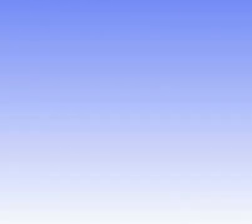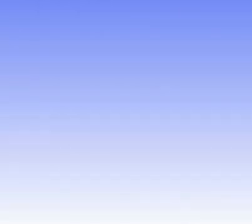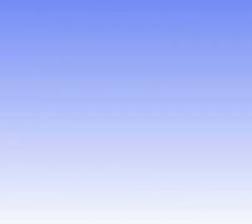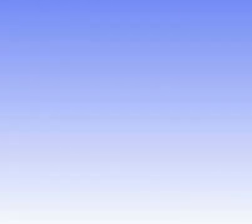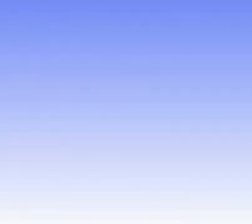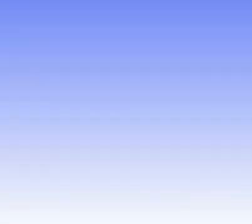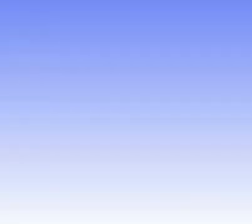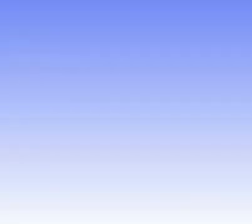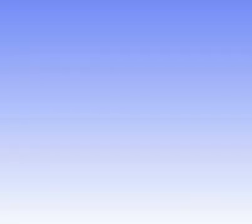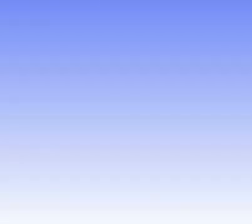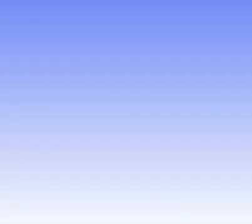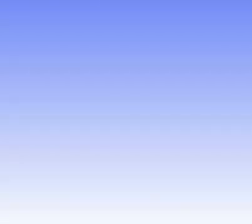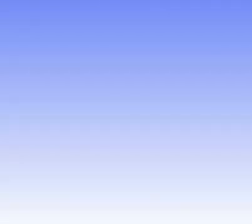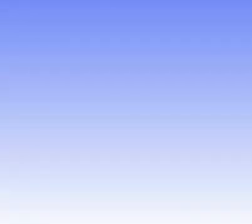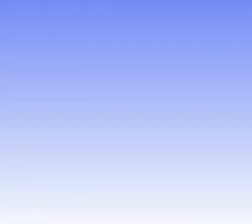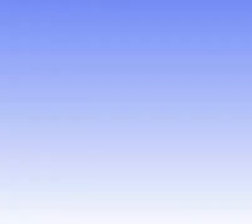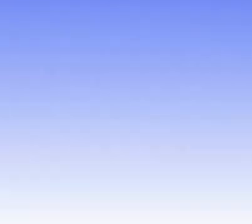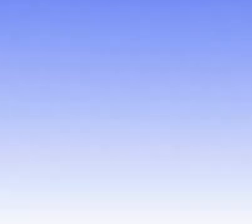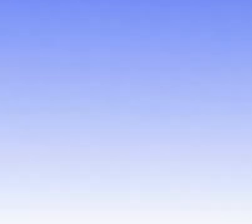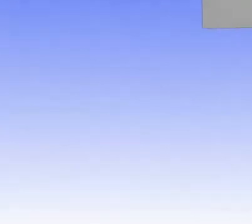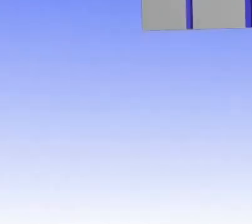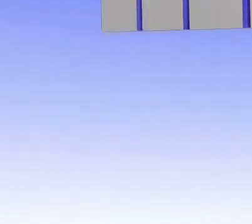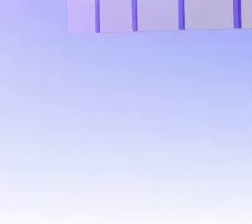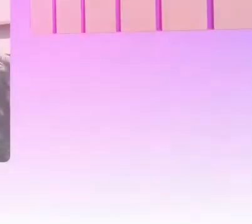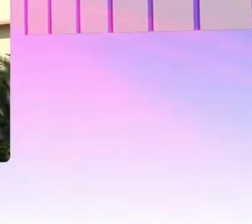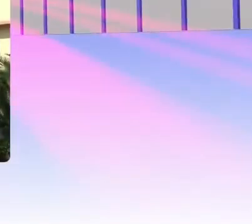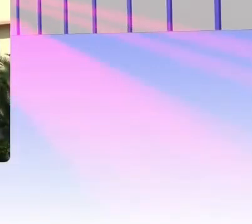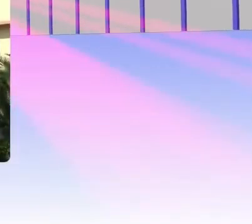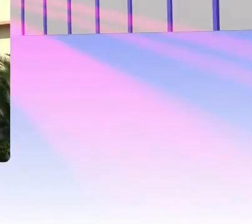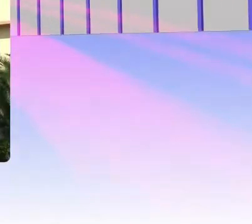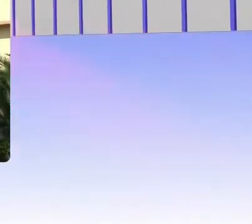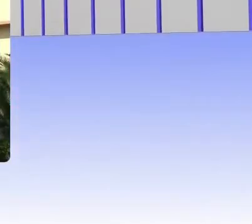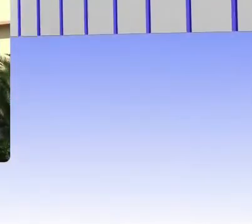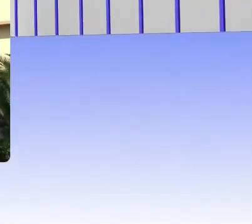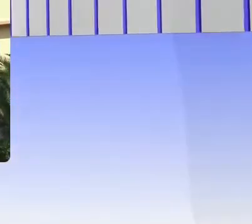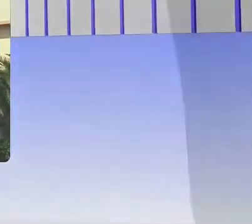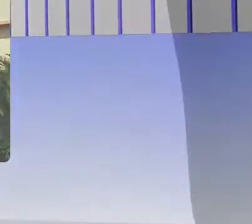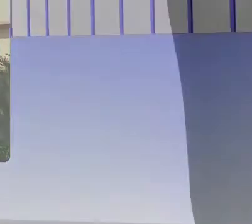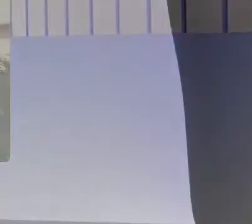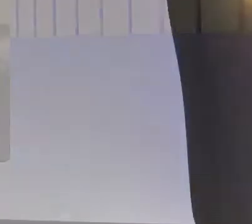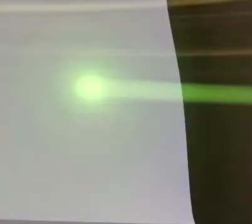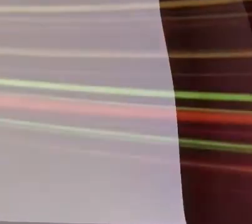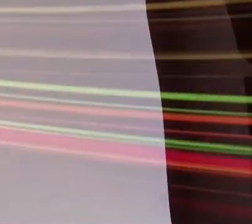usarse moderadamente o no usarse con las nuevas tecnologías que ahora hay